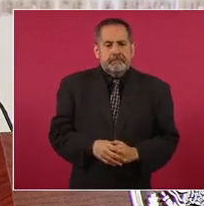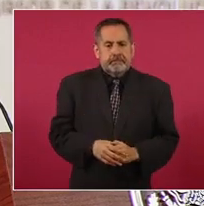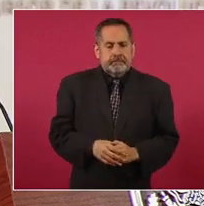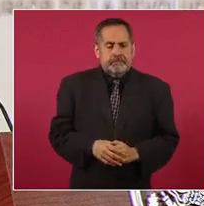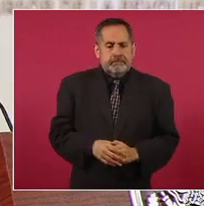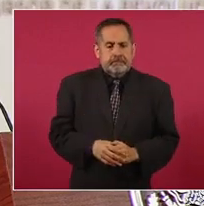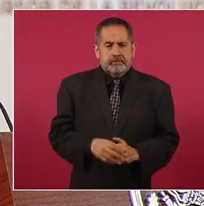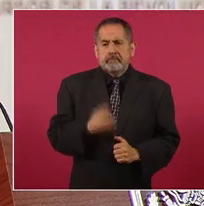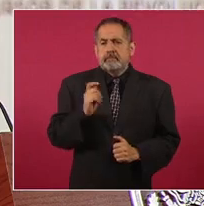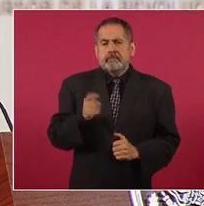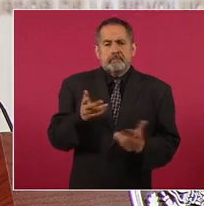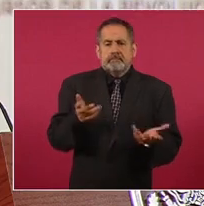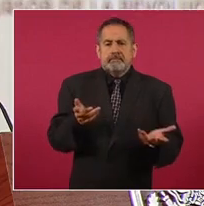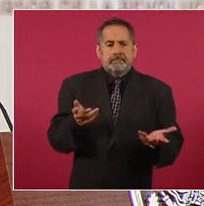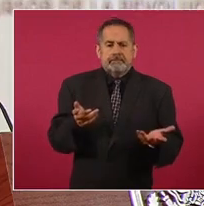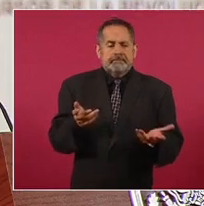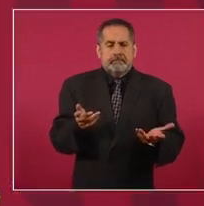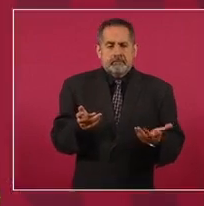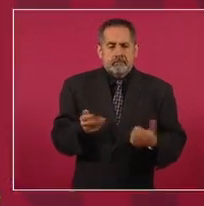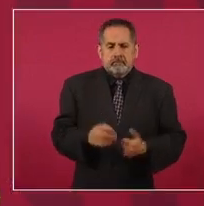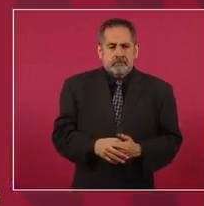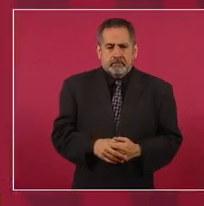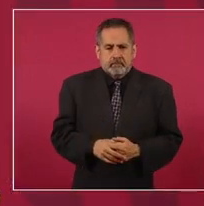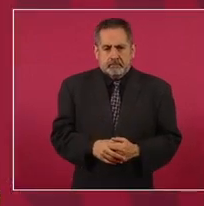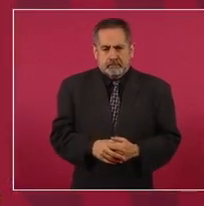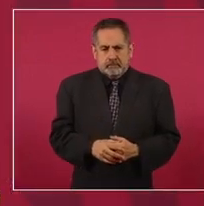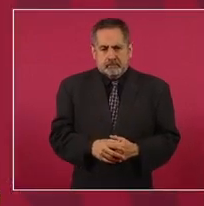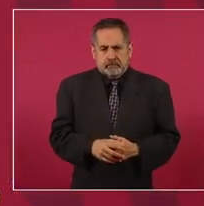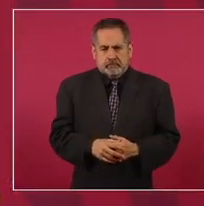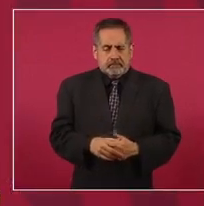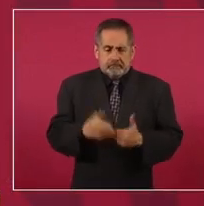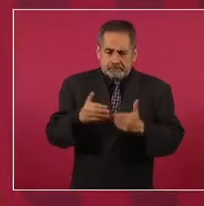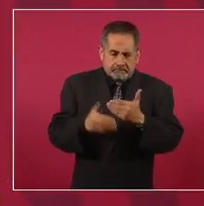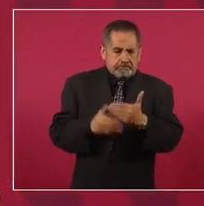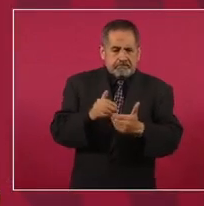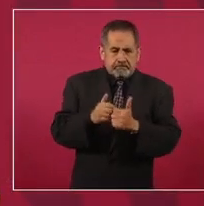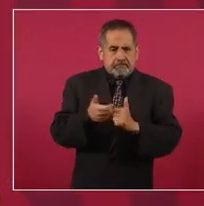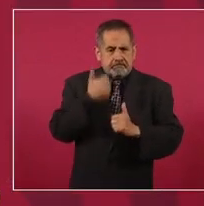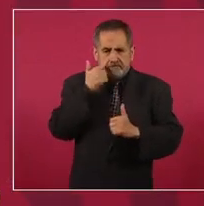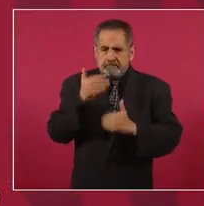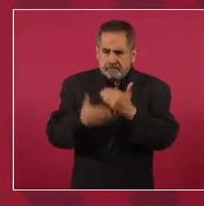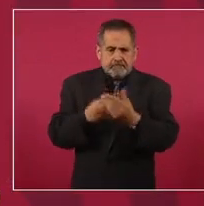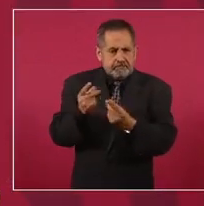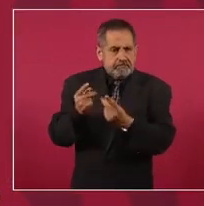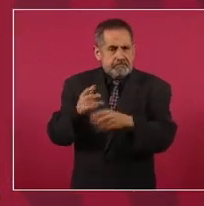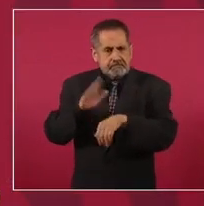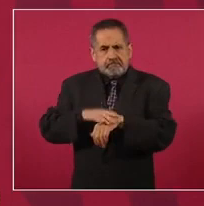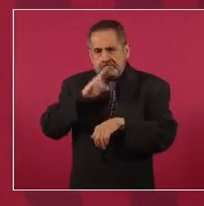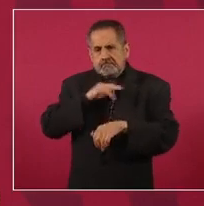y quisieran que se avanzara y que